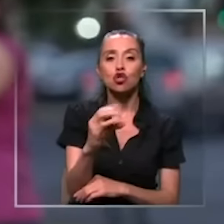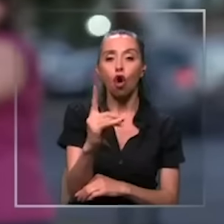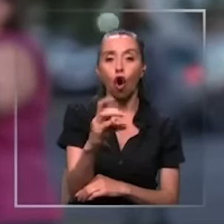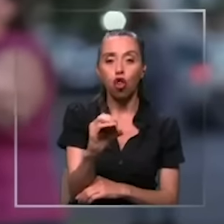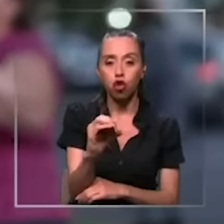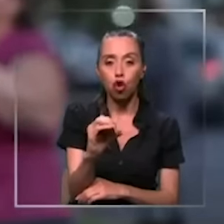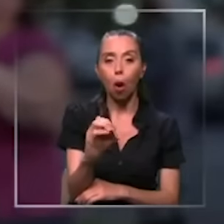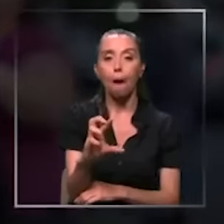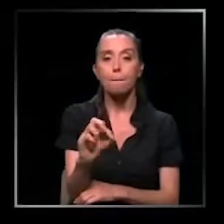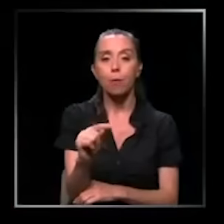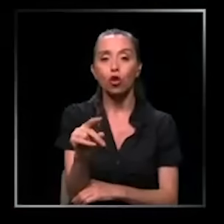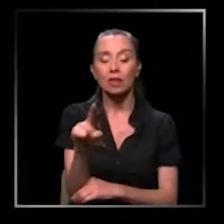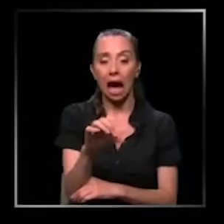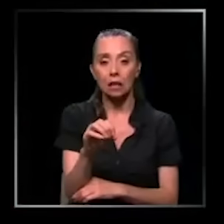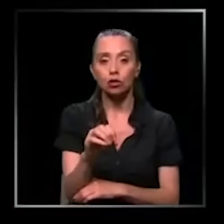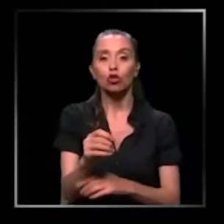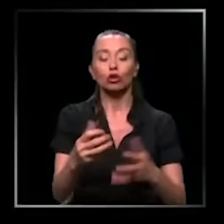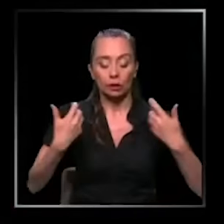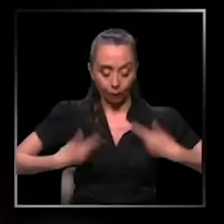provoca deshidratación.